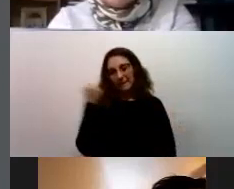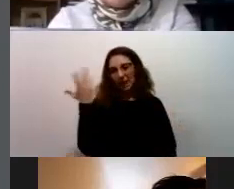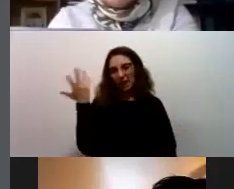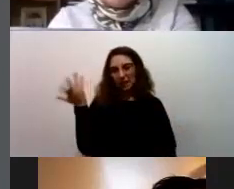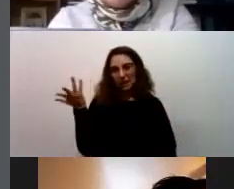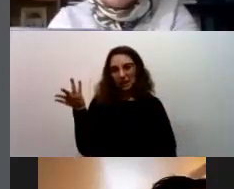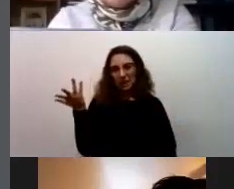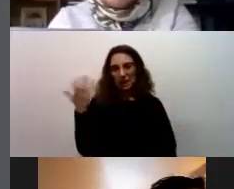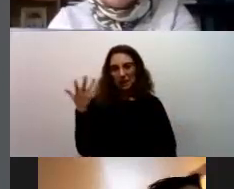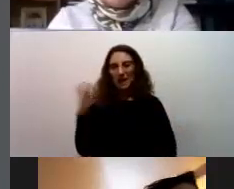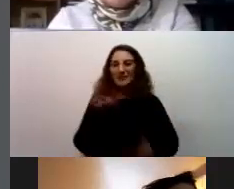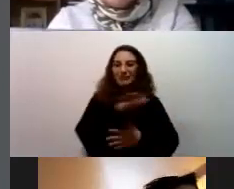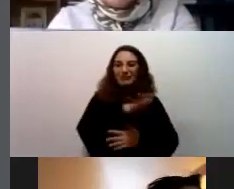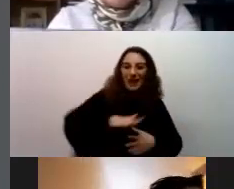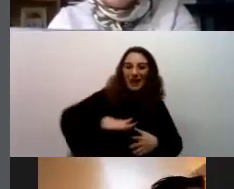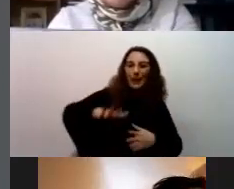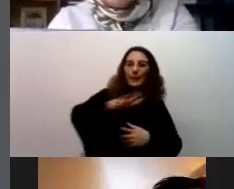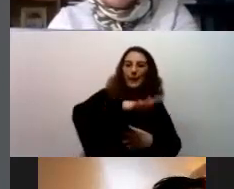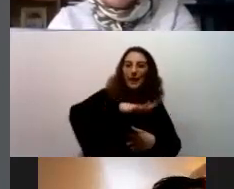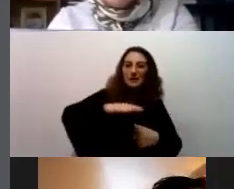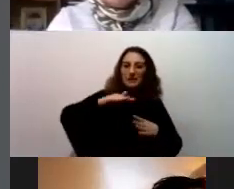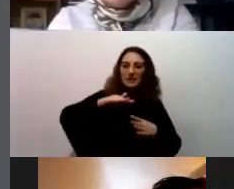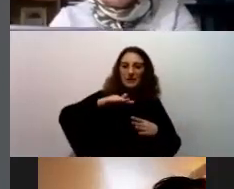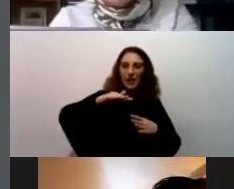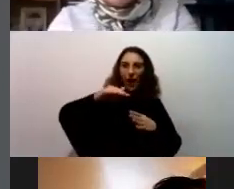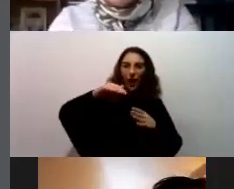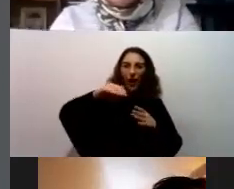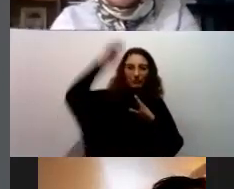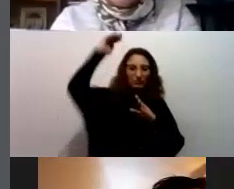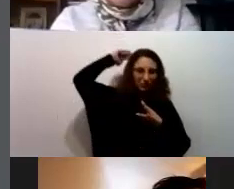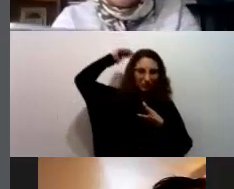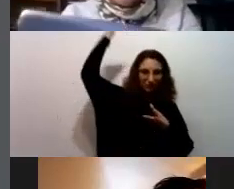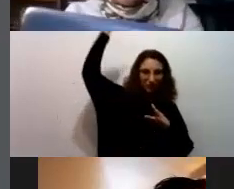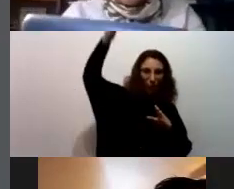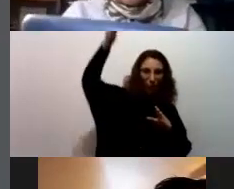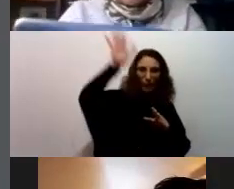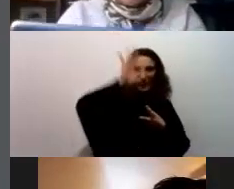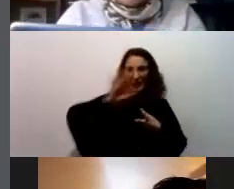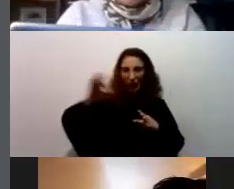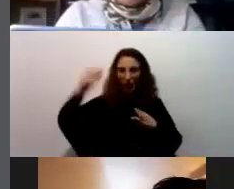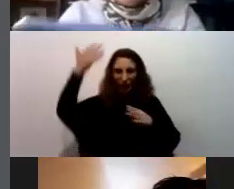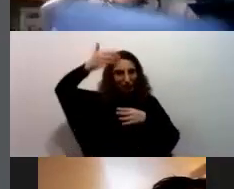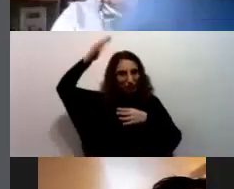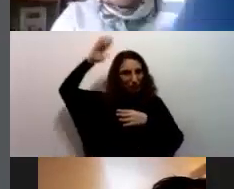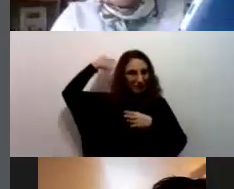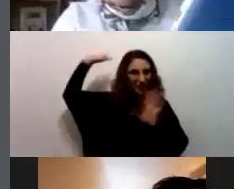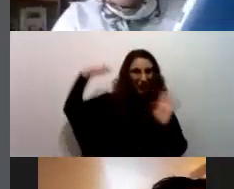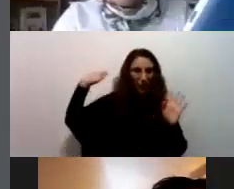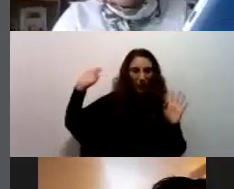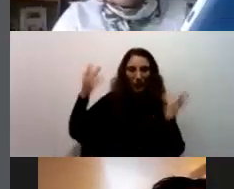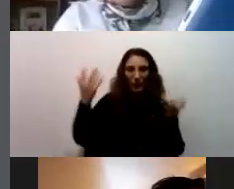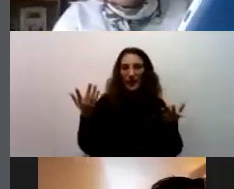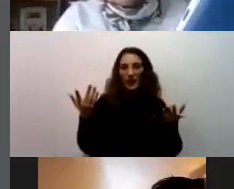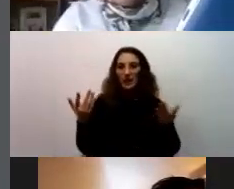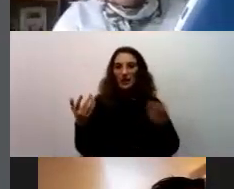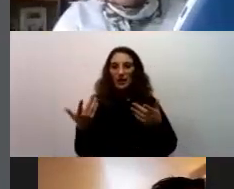El espacio de circulación cubierto o descubierto apto para las personas con discapacidad, en el cual los solados